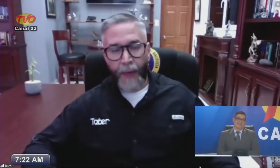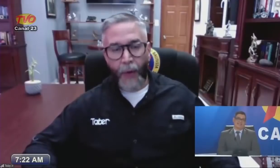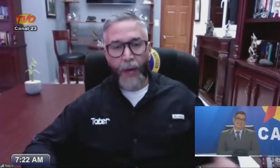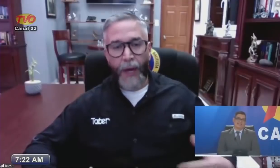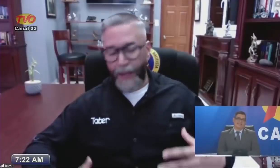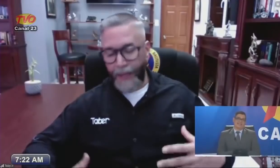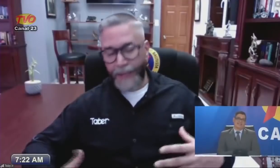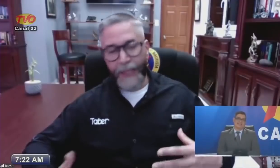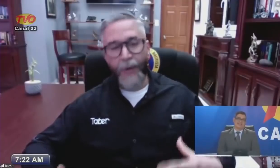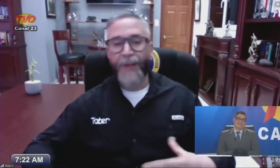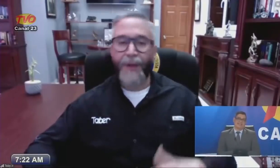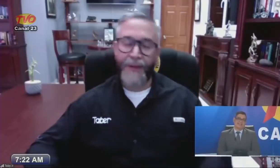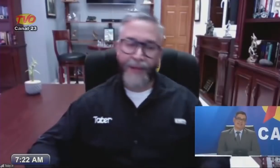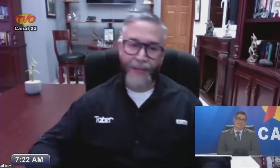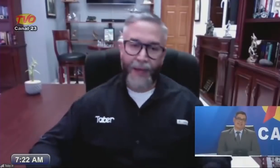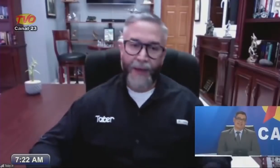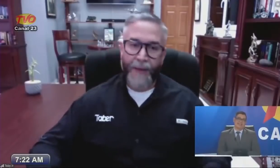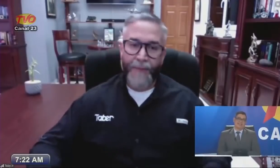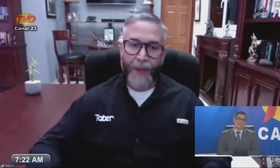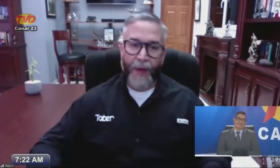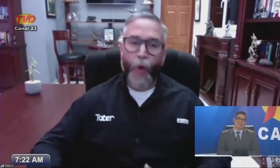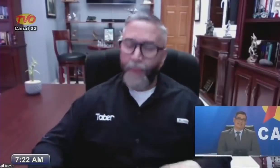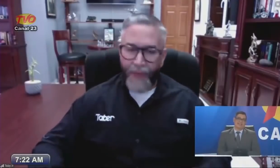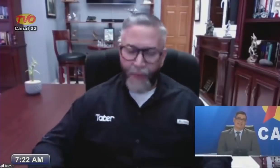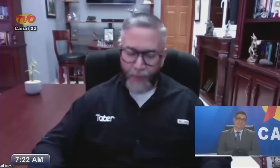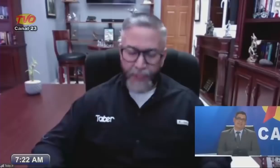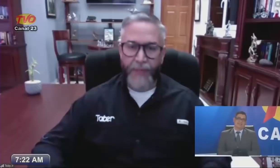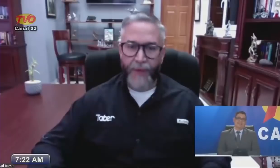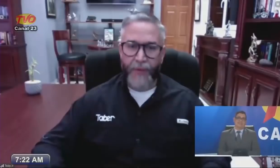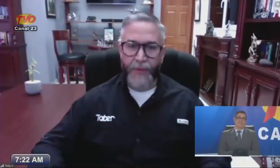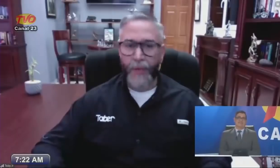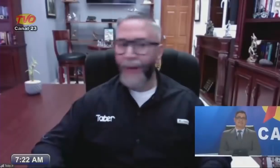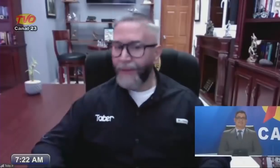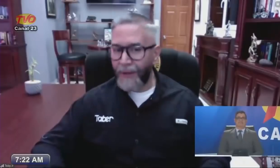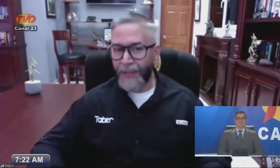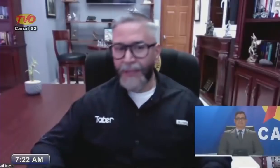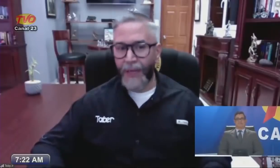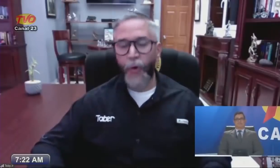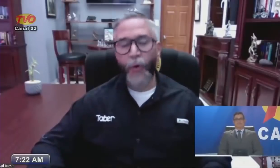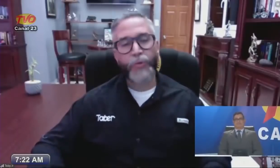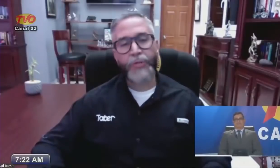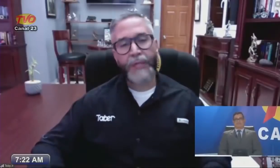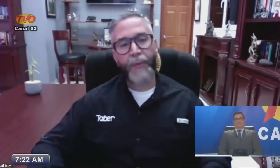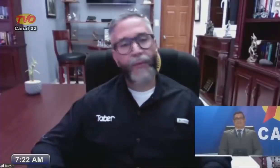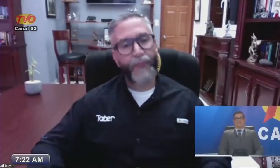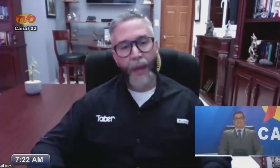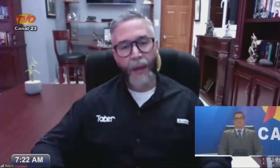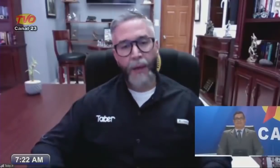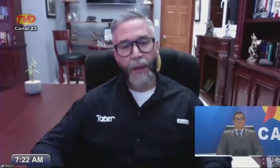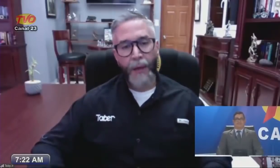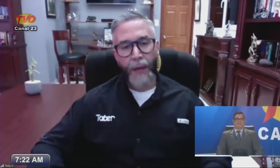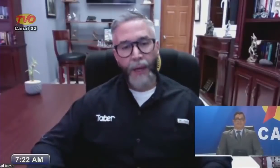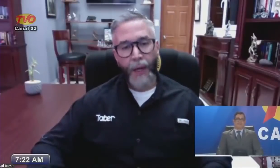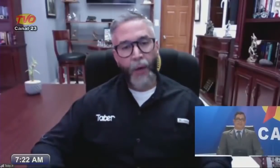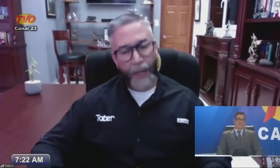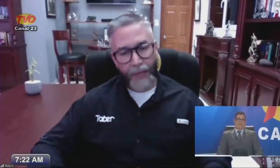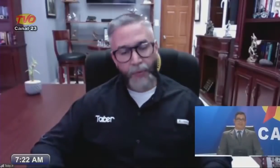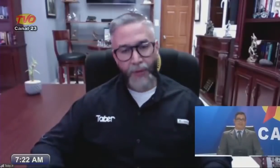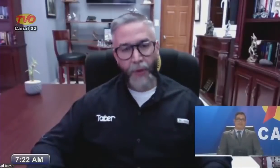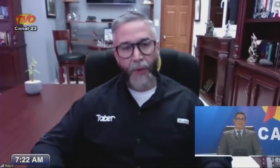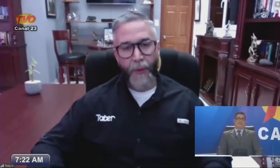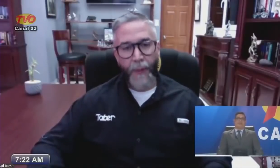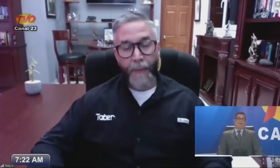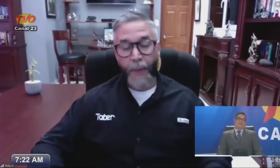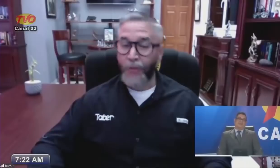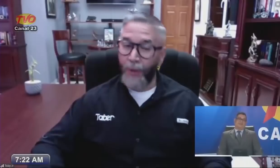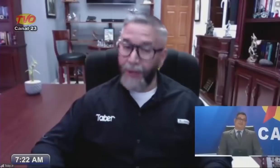ahora sería una tristeza que olvidemos este evento sería una tristeza que no consideremos bien lo que aquí